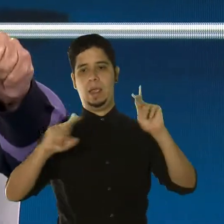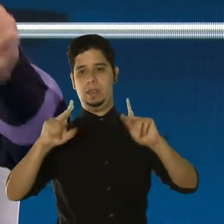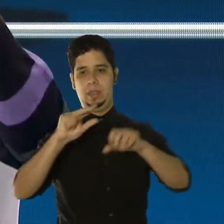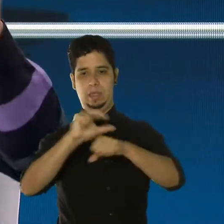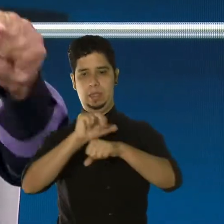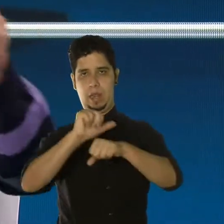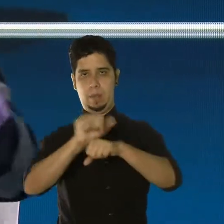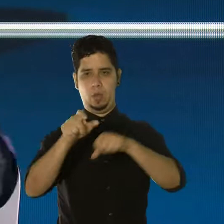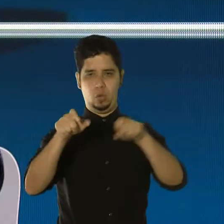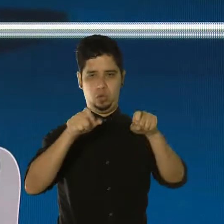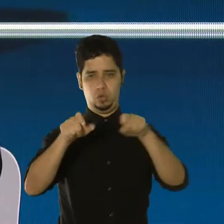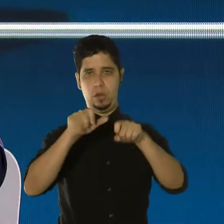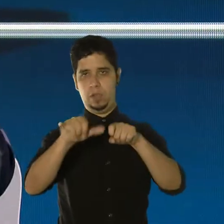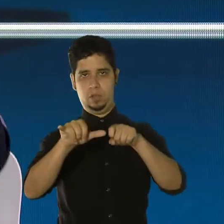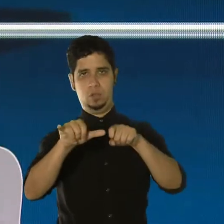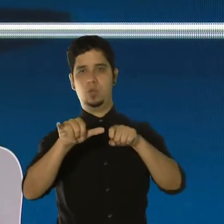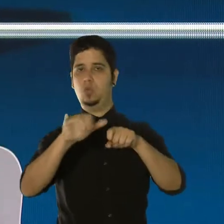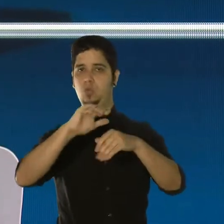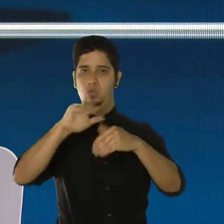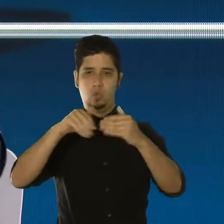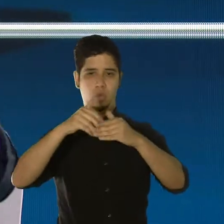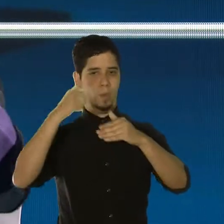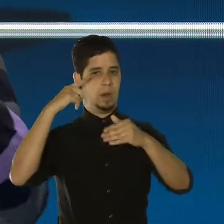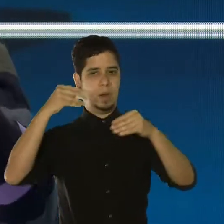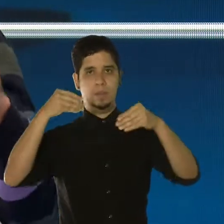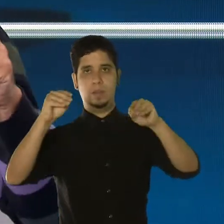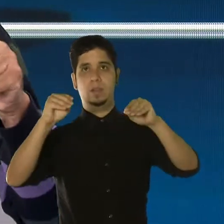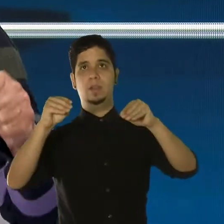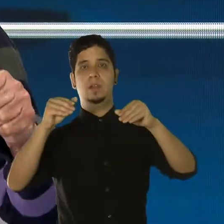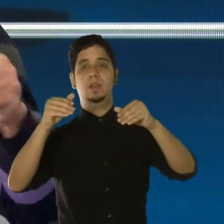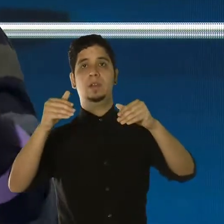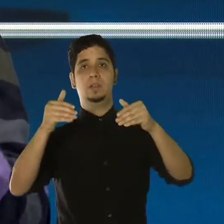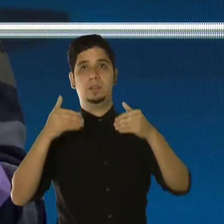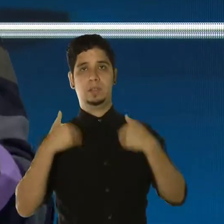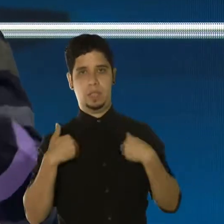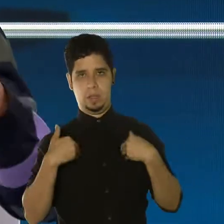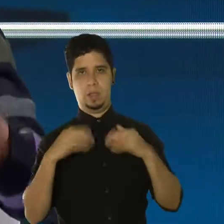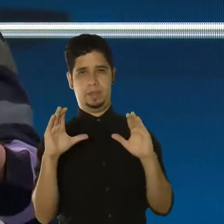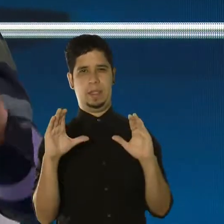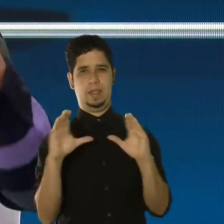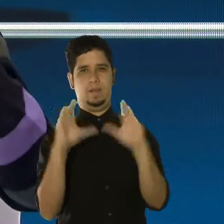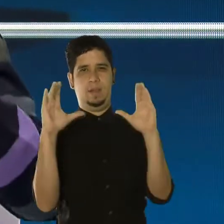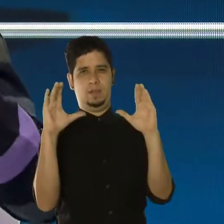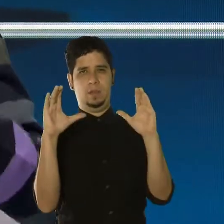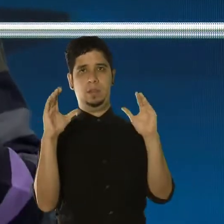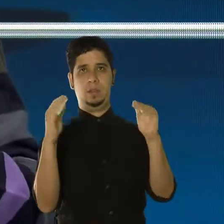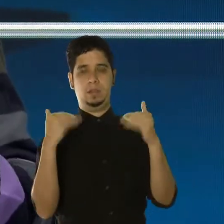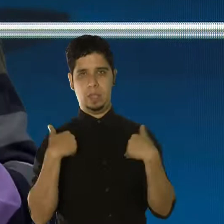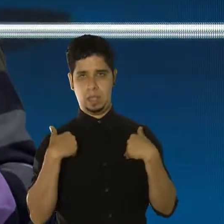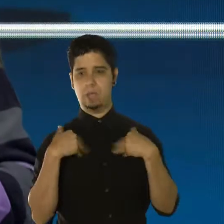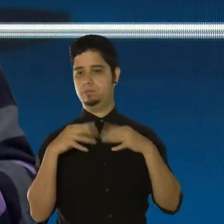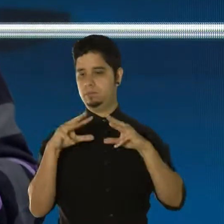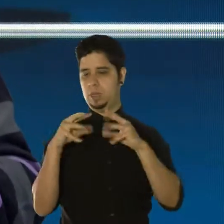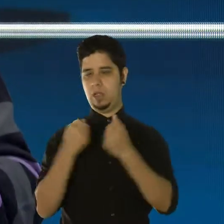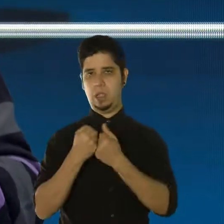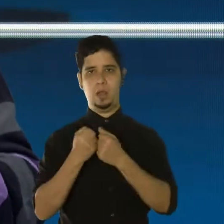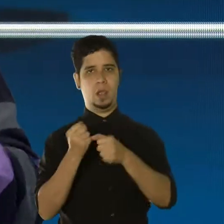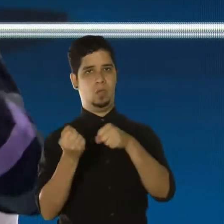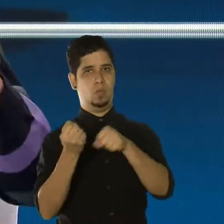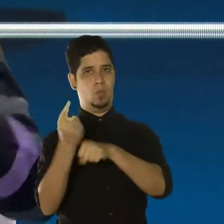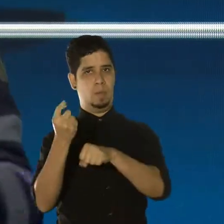maneje todo cilindro para la venta tenga que estar certificado y tenga que recibir adiestramiento